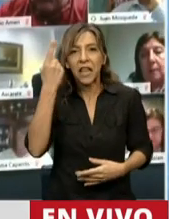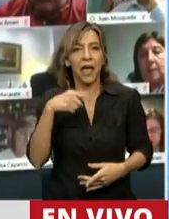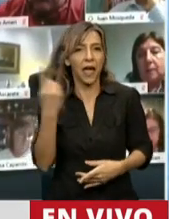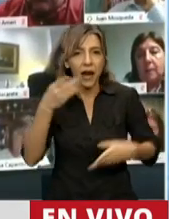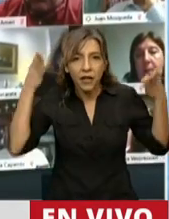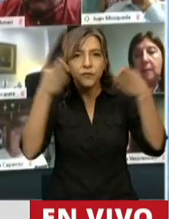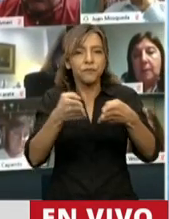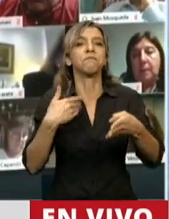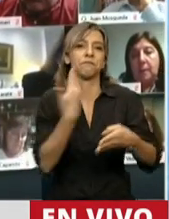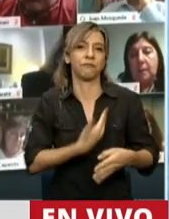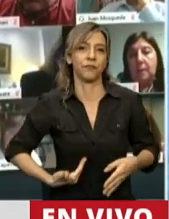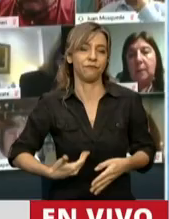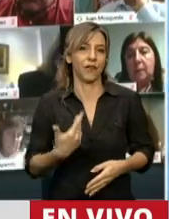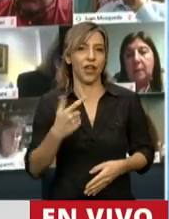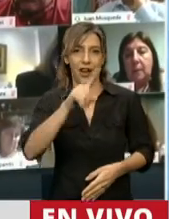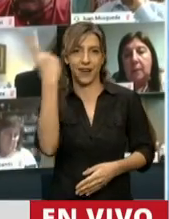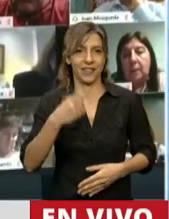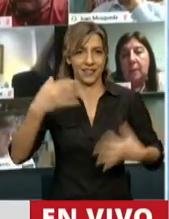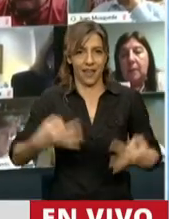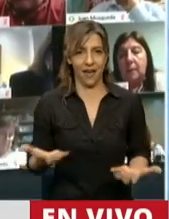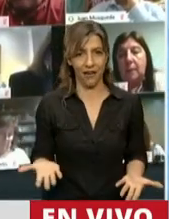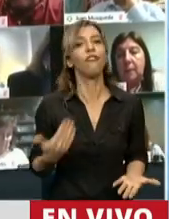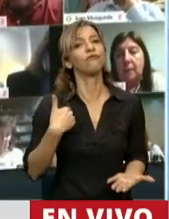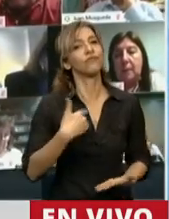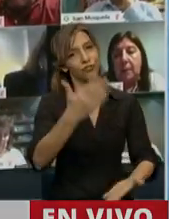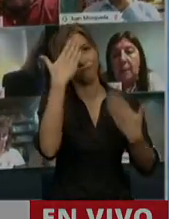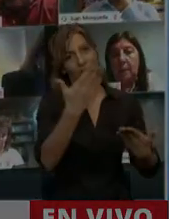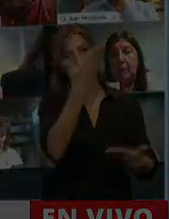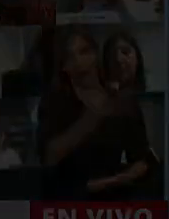reivindico esa figura de Arturo Illia. Gracias, presidente. Muchas gracias, diputado.